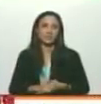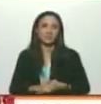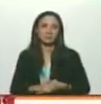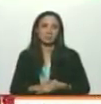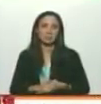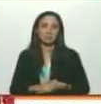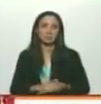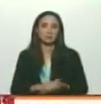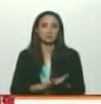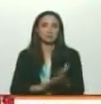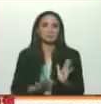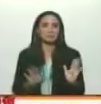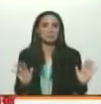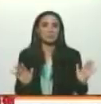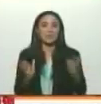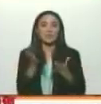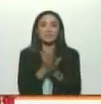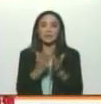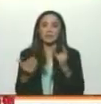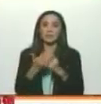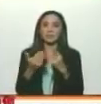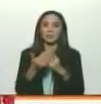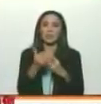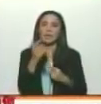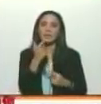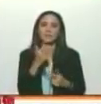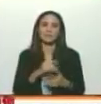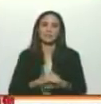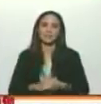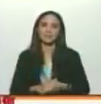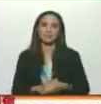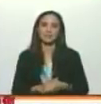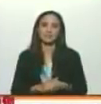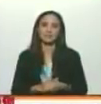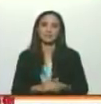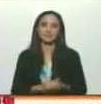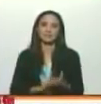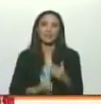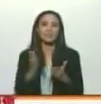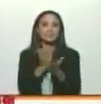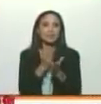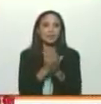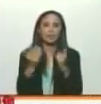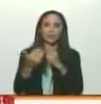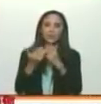Cada vez que quieren golpear a alguien, se meten con Roque Valero. Déjenlo quieto, ¿vale?